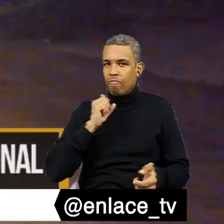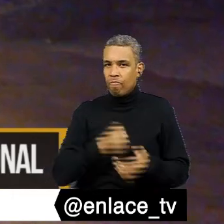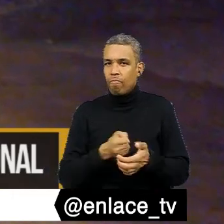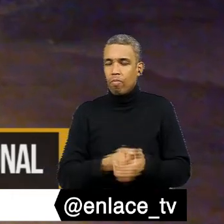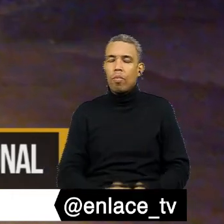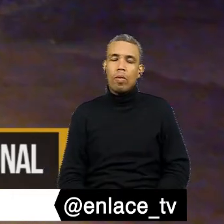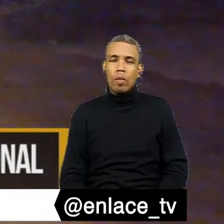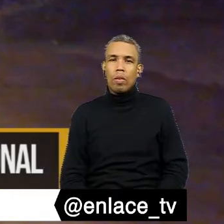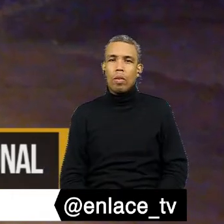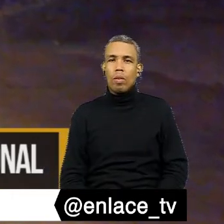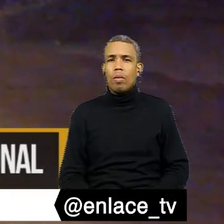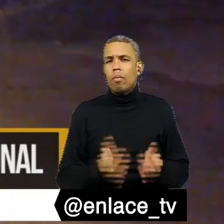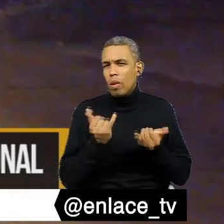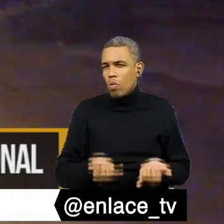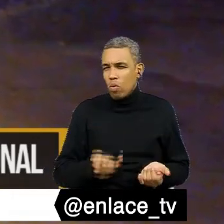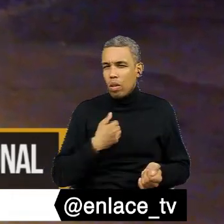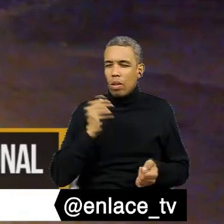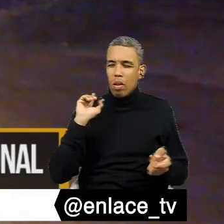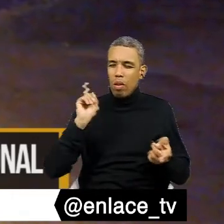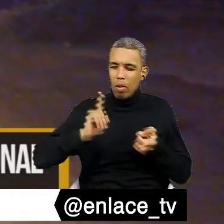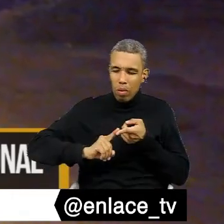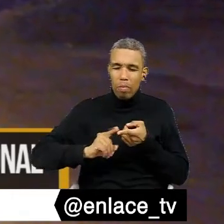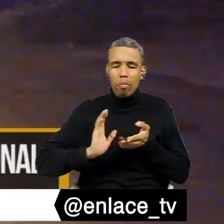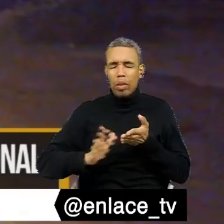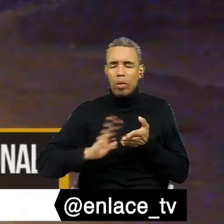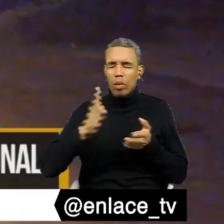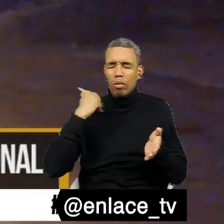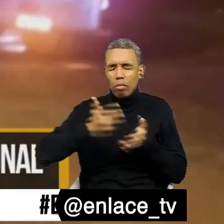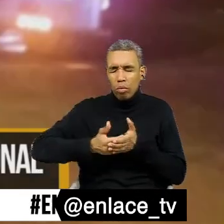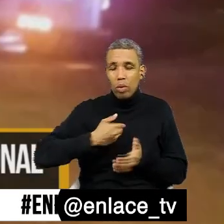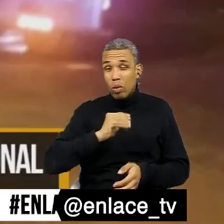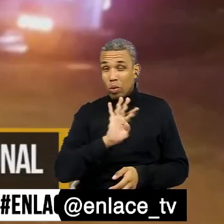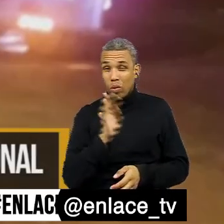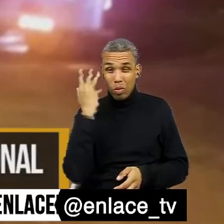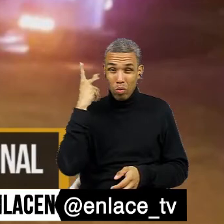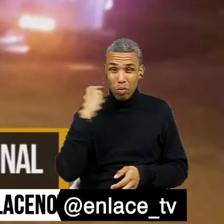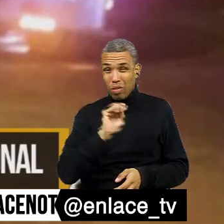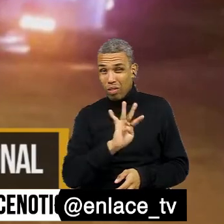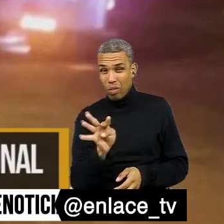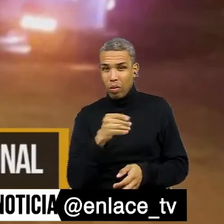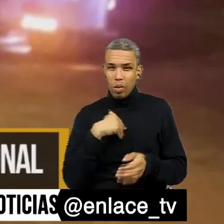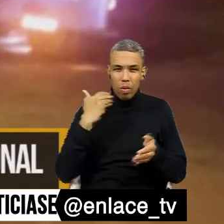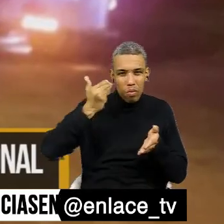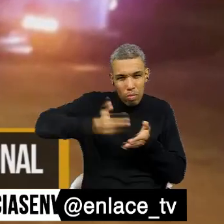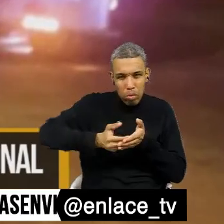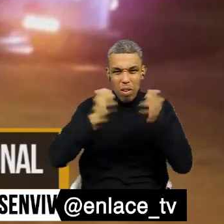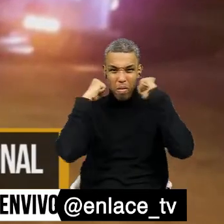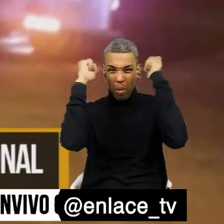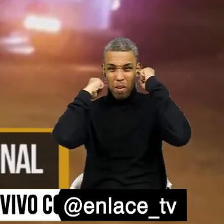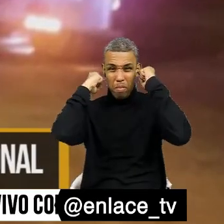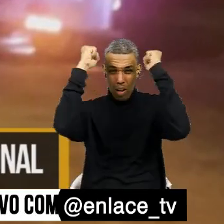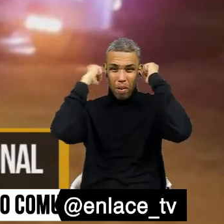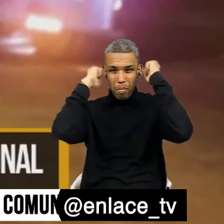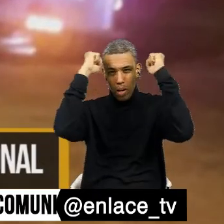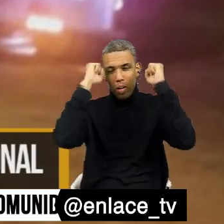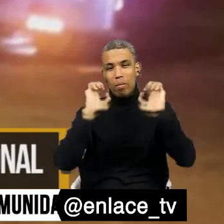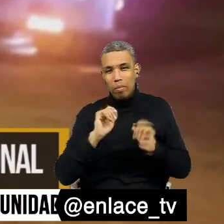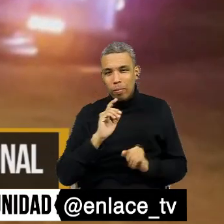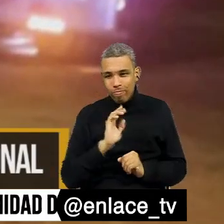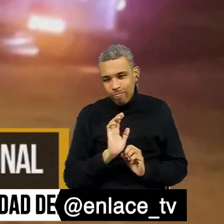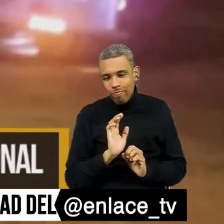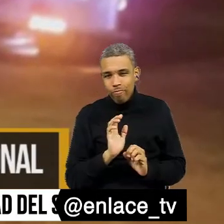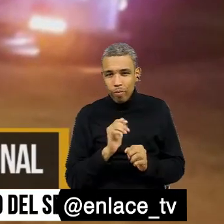hoy se completan 44 días del paro camionero en Colombia y la incineración de la tractomula se da en pleno cese de actividades en este punto álgido